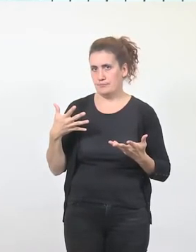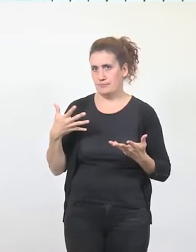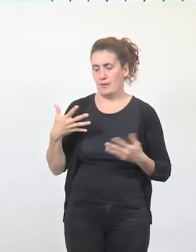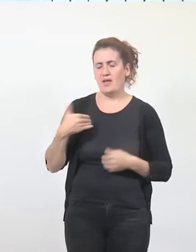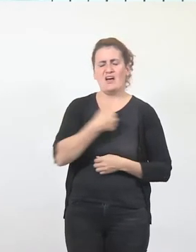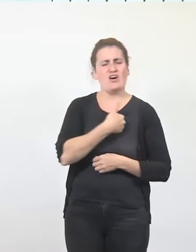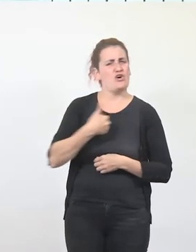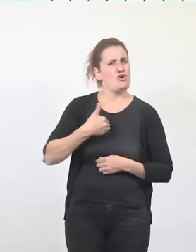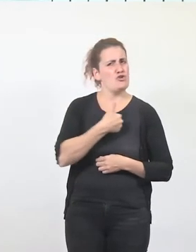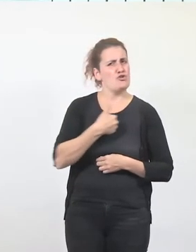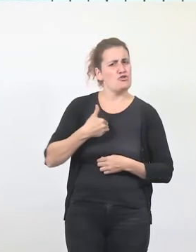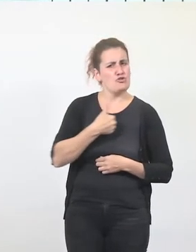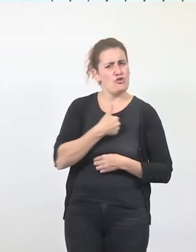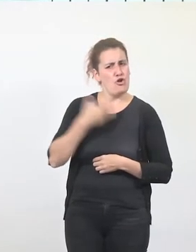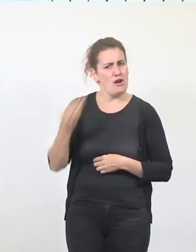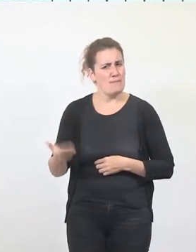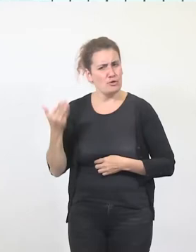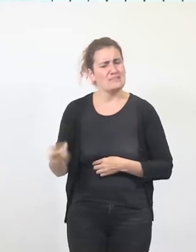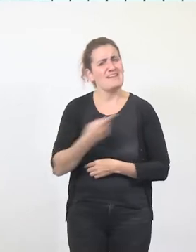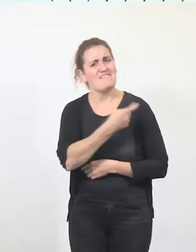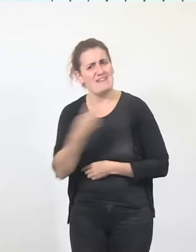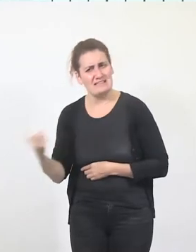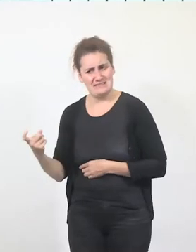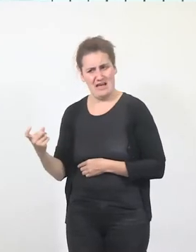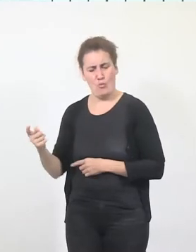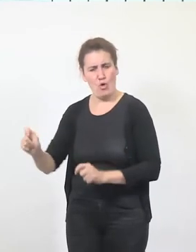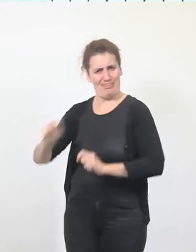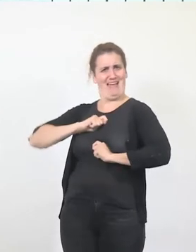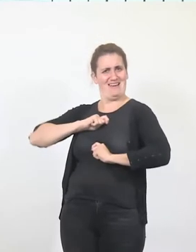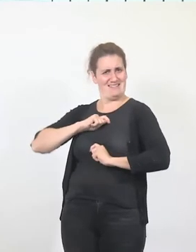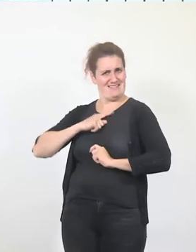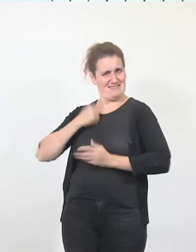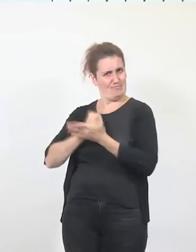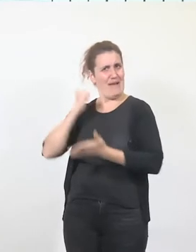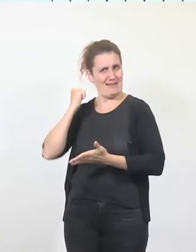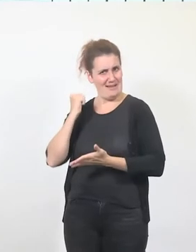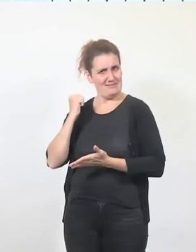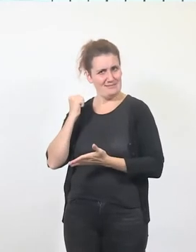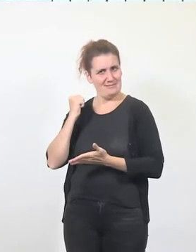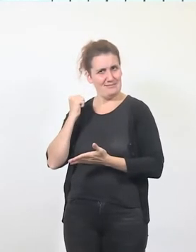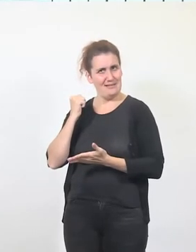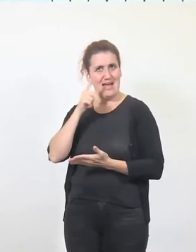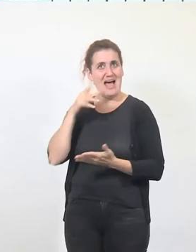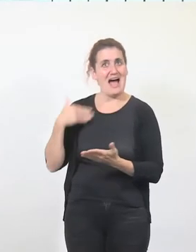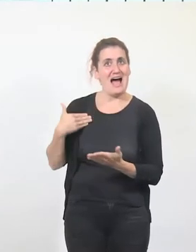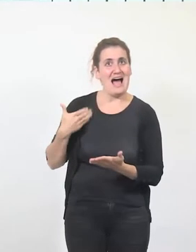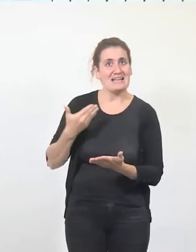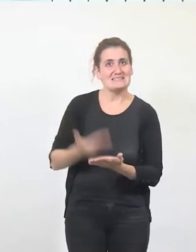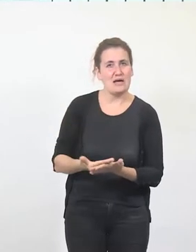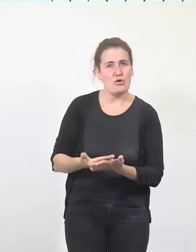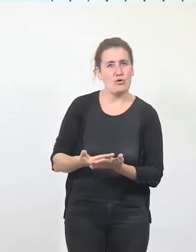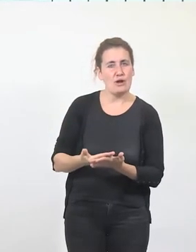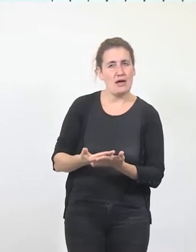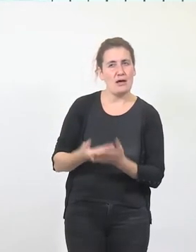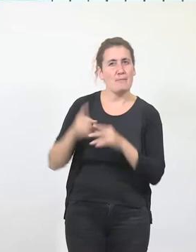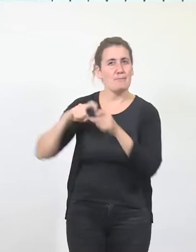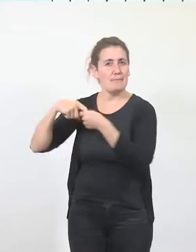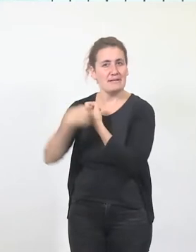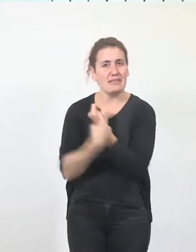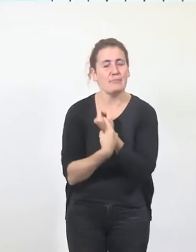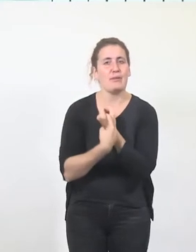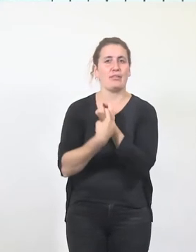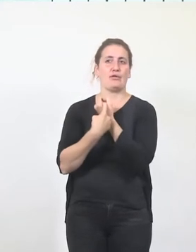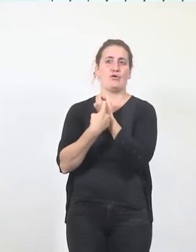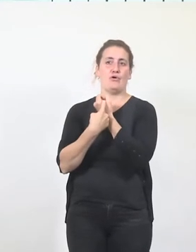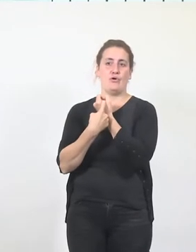de un papel más importante por parte de las mujeres. Hasta ahora no tenemos gran